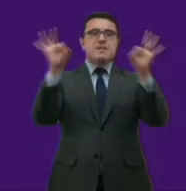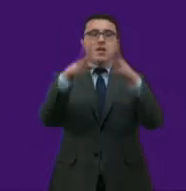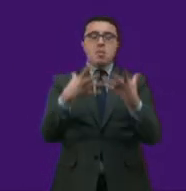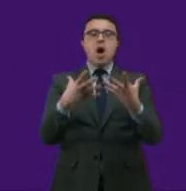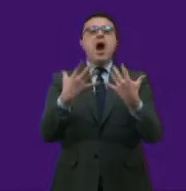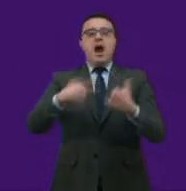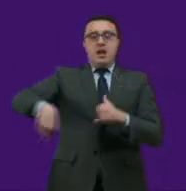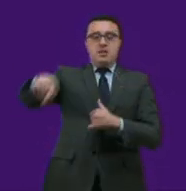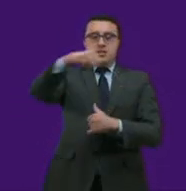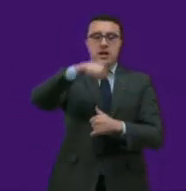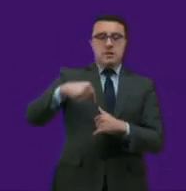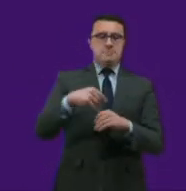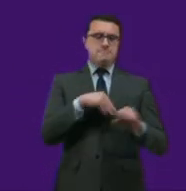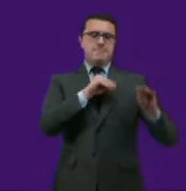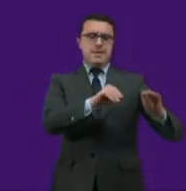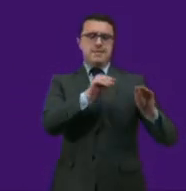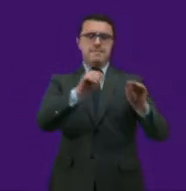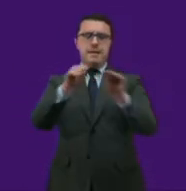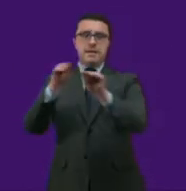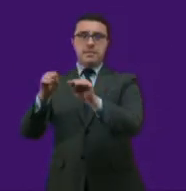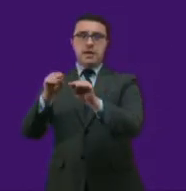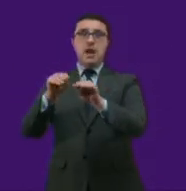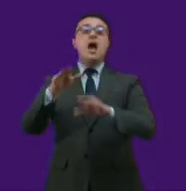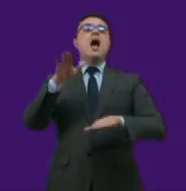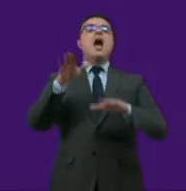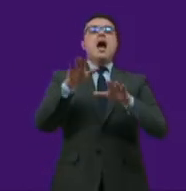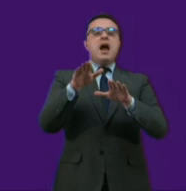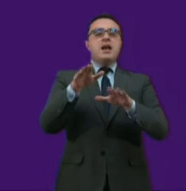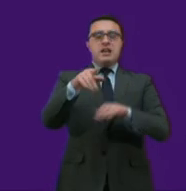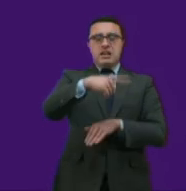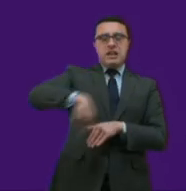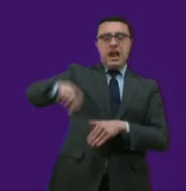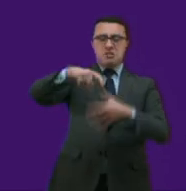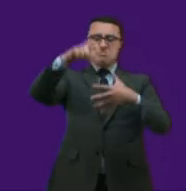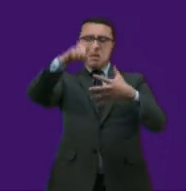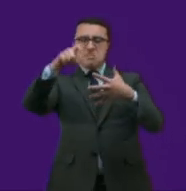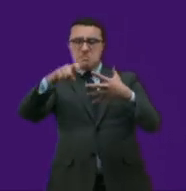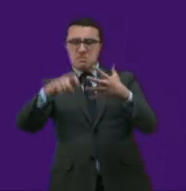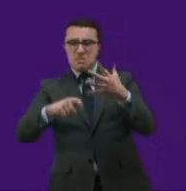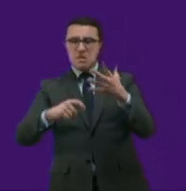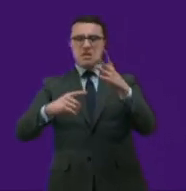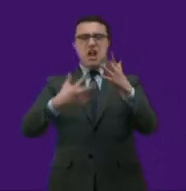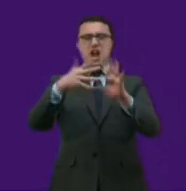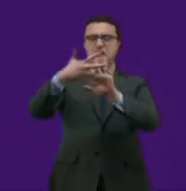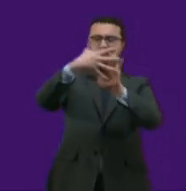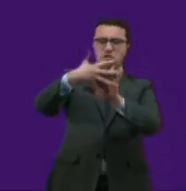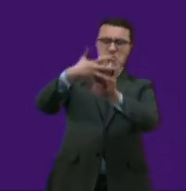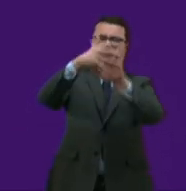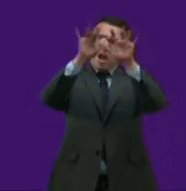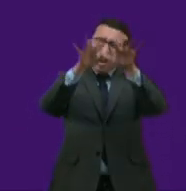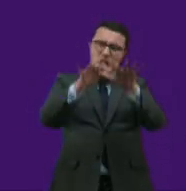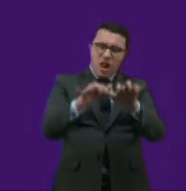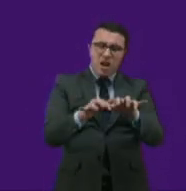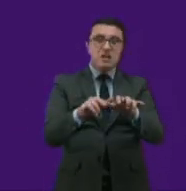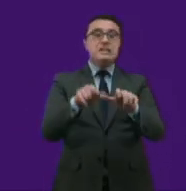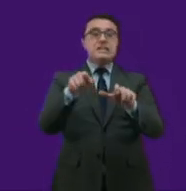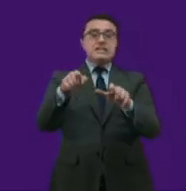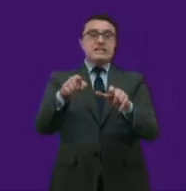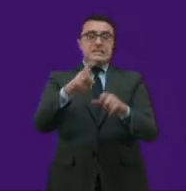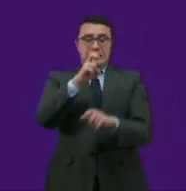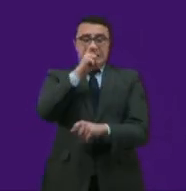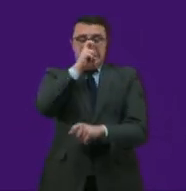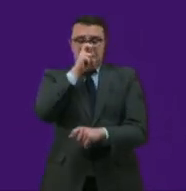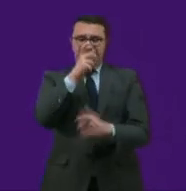por ponerse a hacer cosas que requieran unos requisitos y unos formularios, y eso es fricción. Nosotros tenemos que